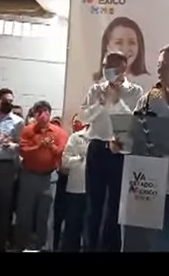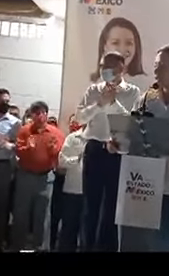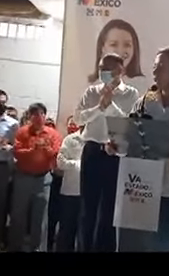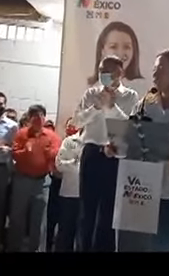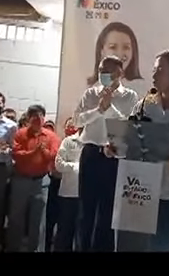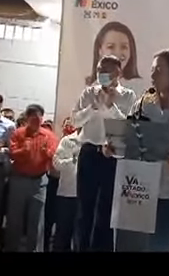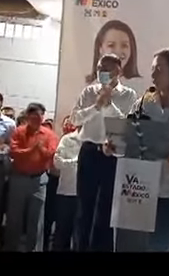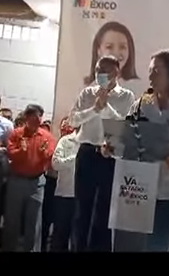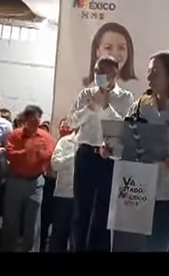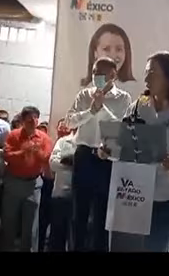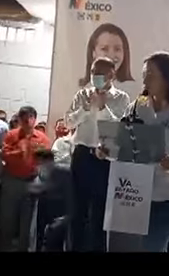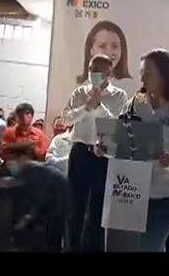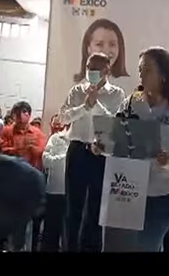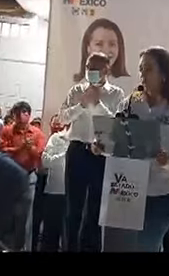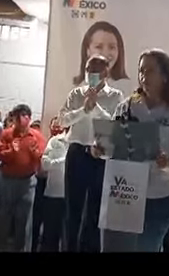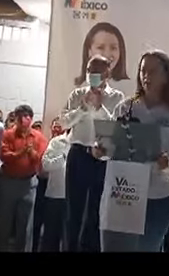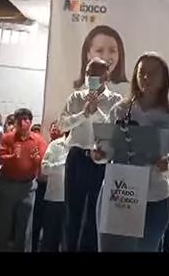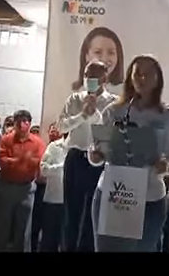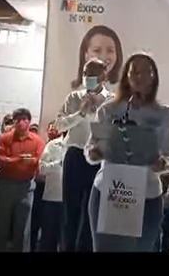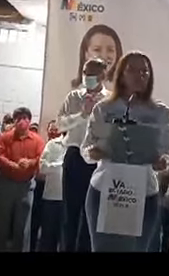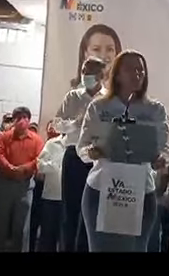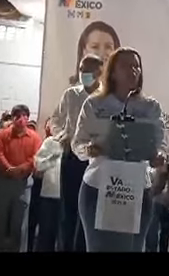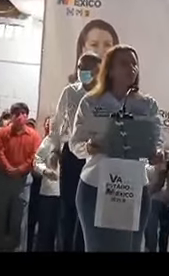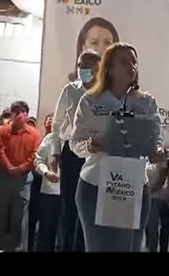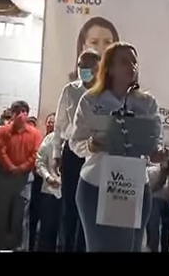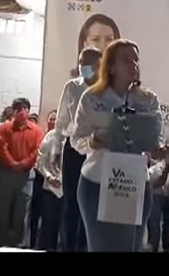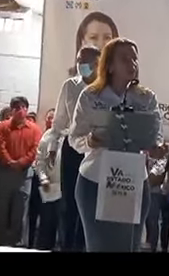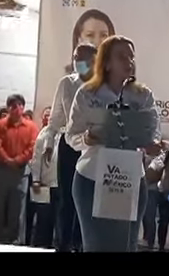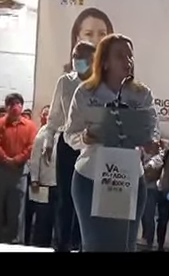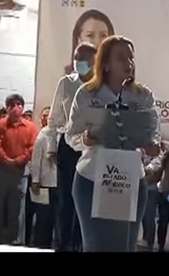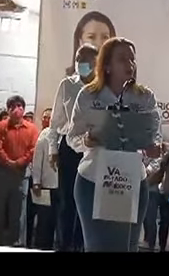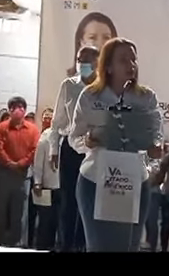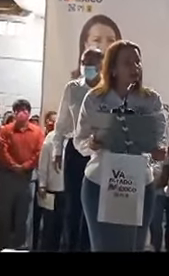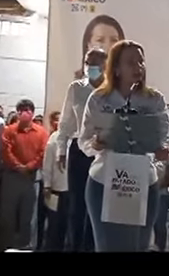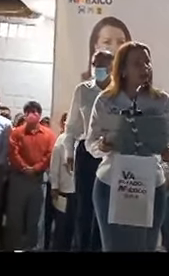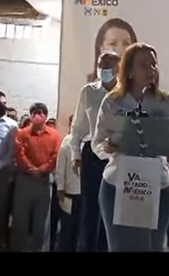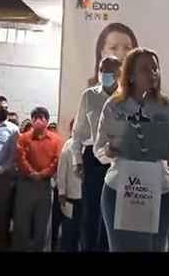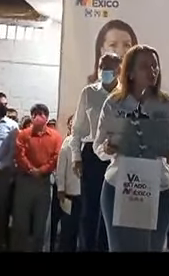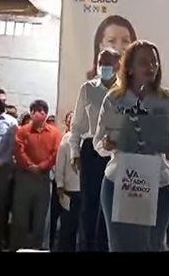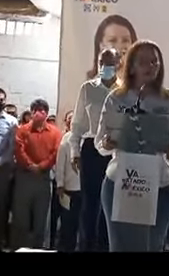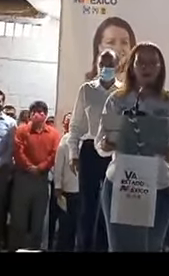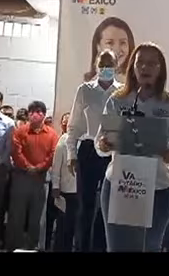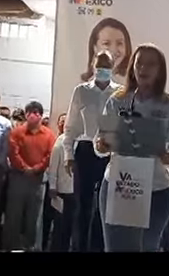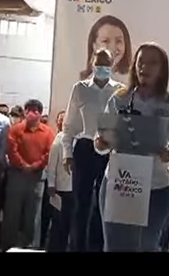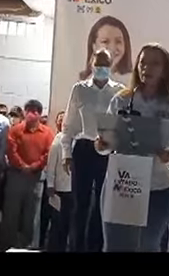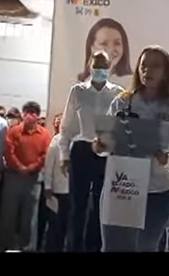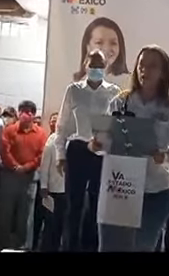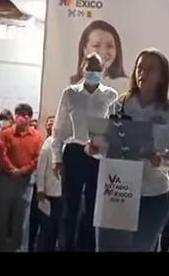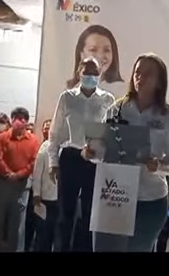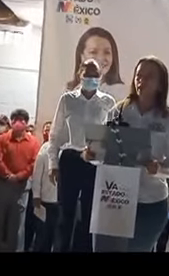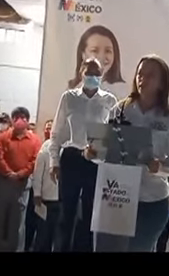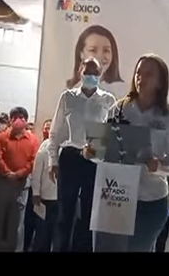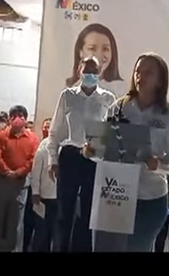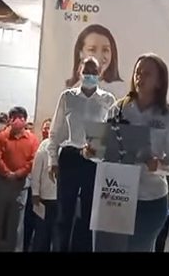dirigentes y autoridades que nos acompañan. Pero sobre todo, agradezco a cada una